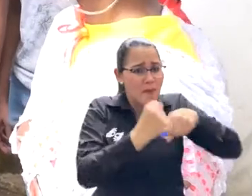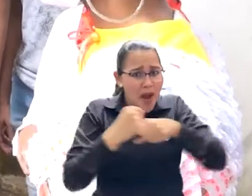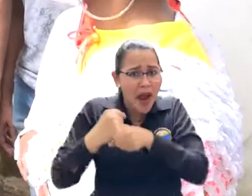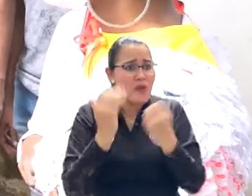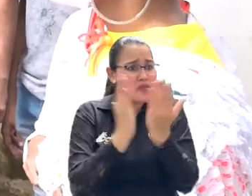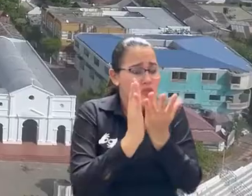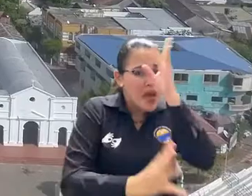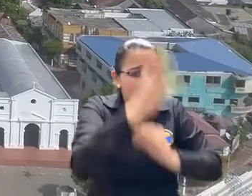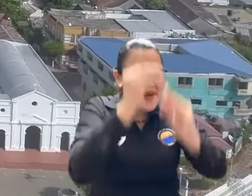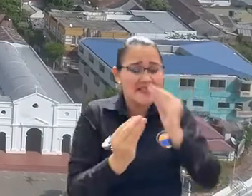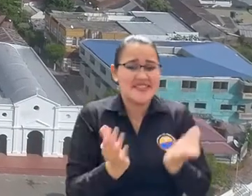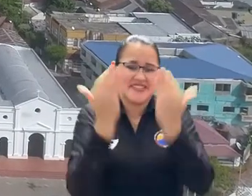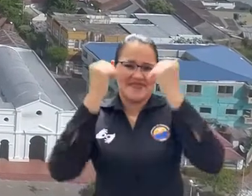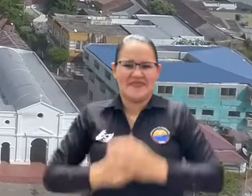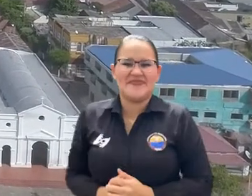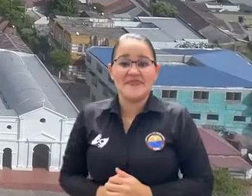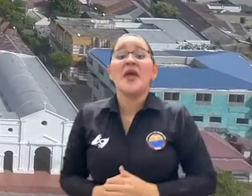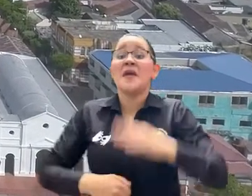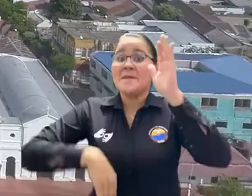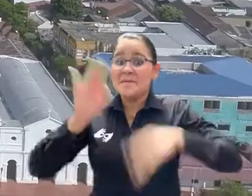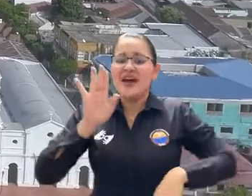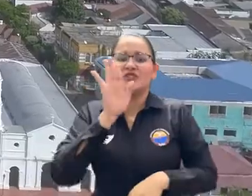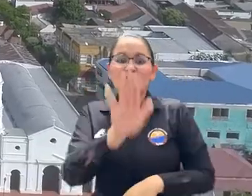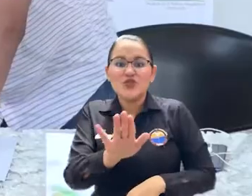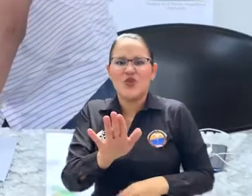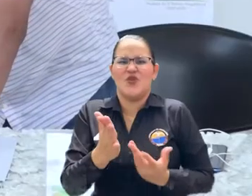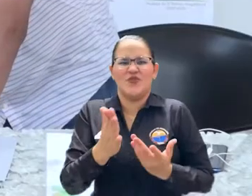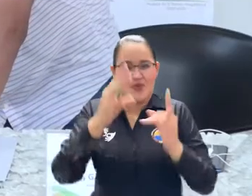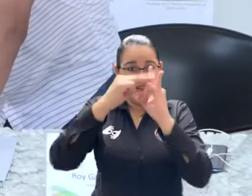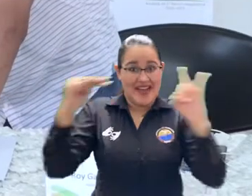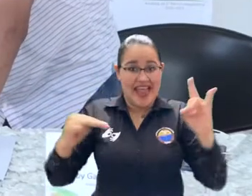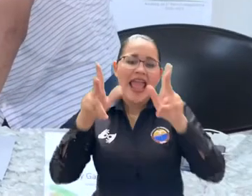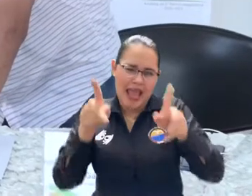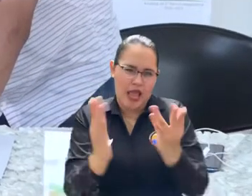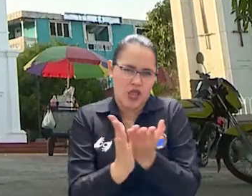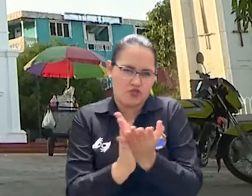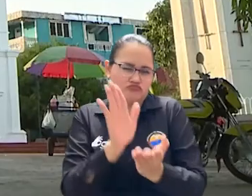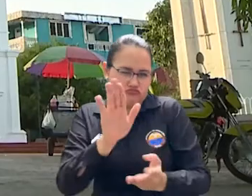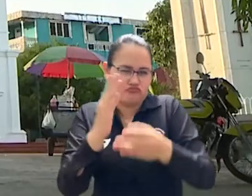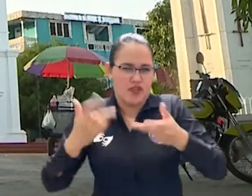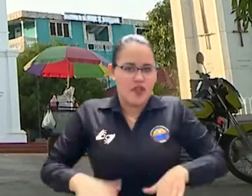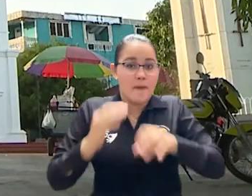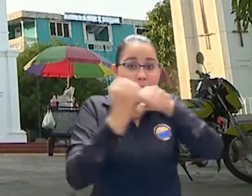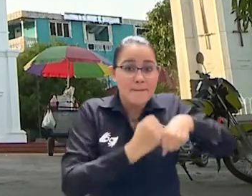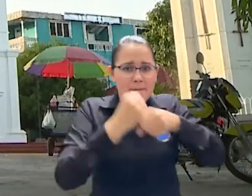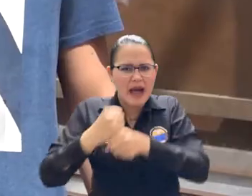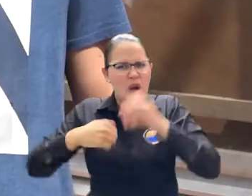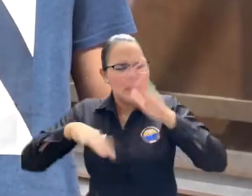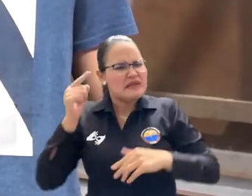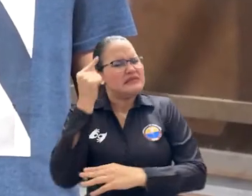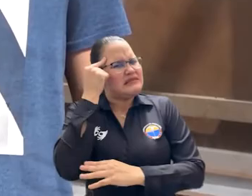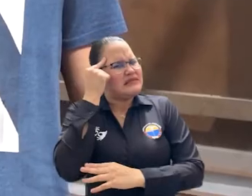Alma Mater, que son procedentes de este territorio, reconocen el acuerdo como la base de impulso e iniciativas que favorezcan